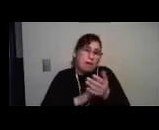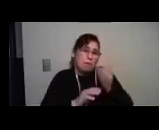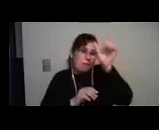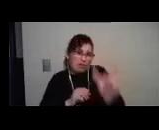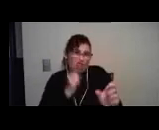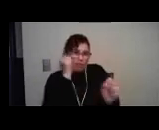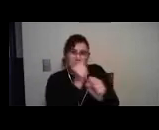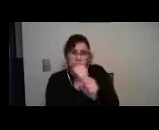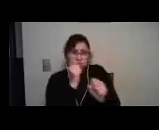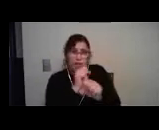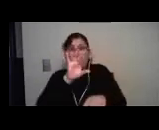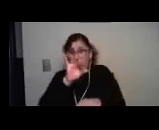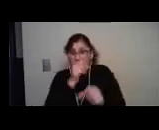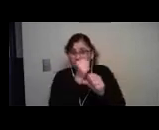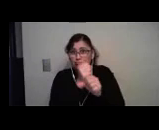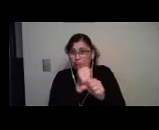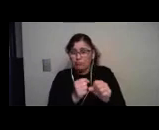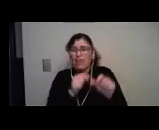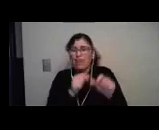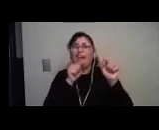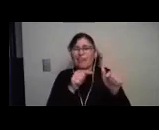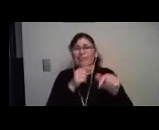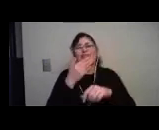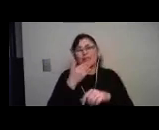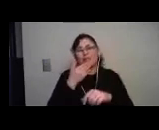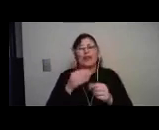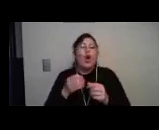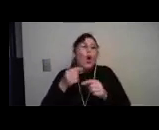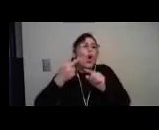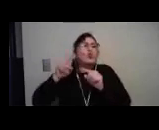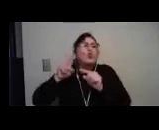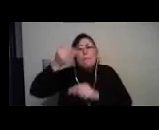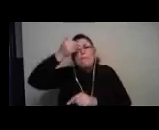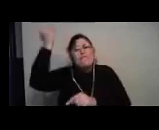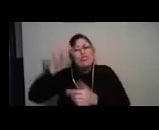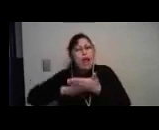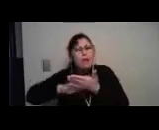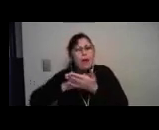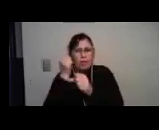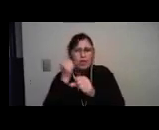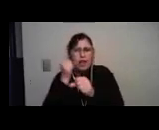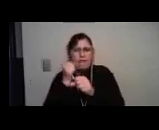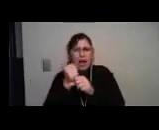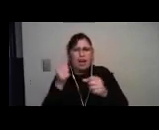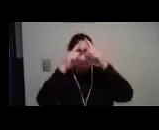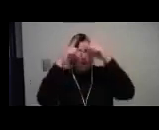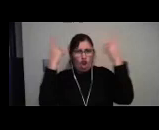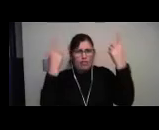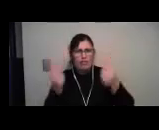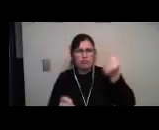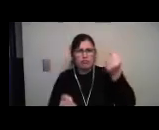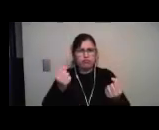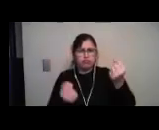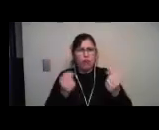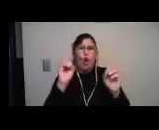activa, la obesidad, algunas profesiones como las personas que trabajan en locomoción colectiva, choferes